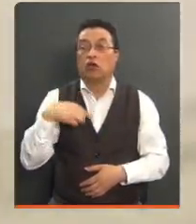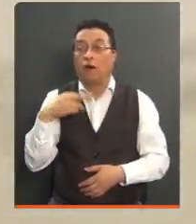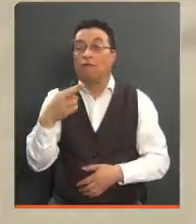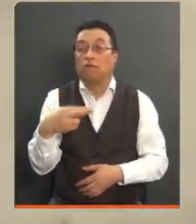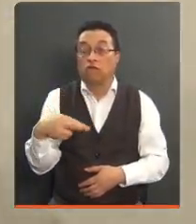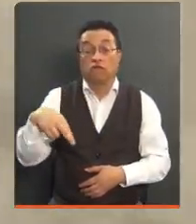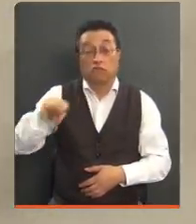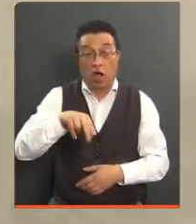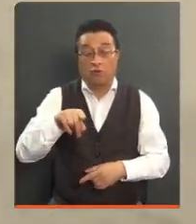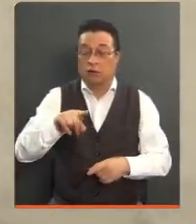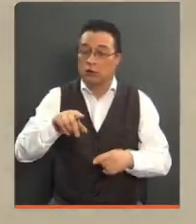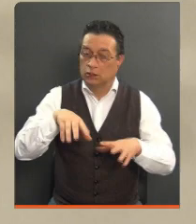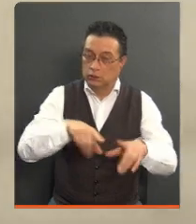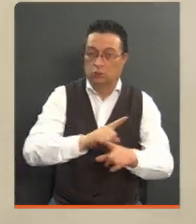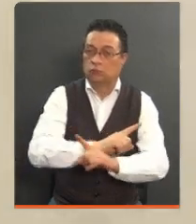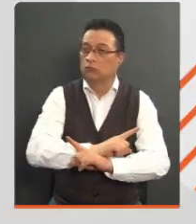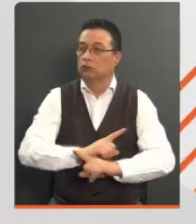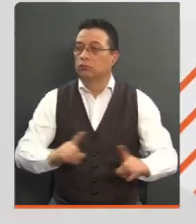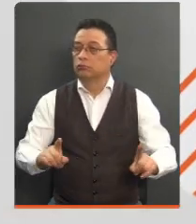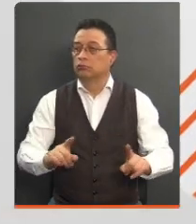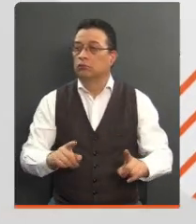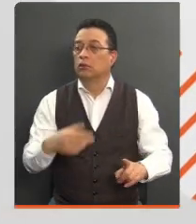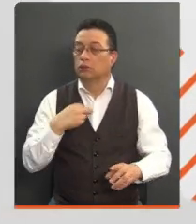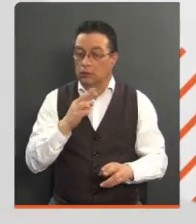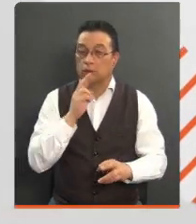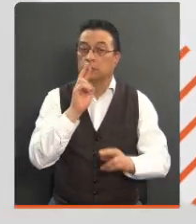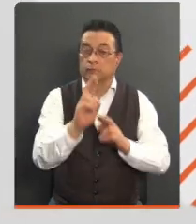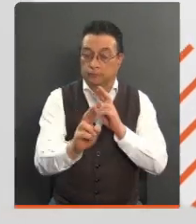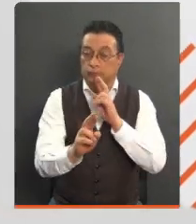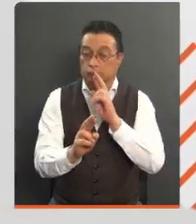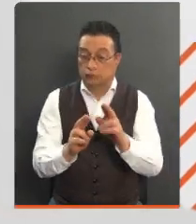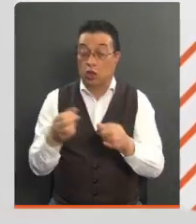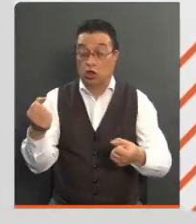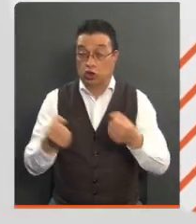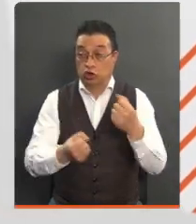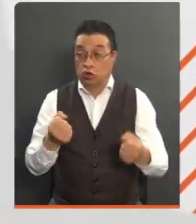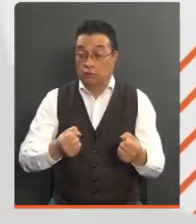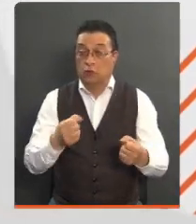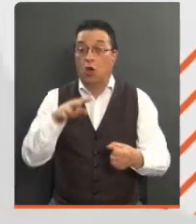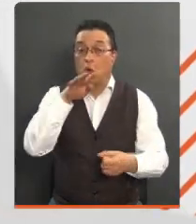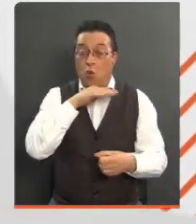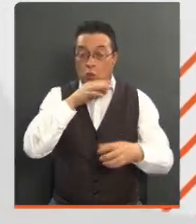arriesgarse de esa manera. Mientras que la recomendación para los conductores es usar cadenas.